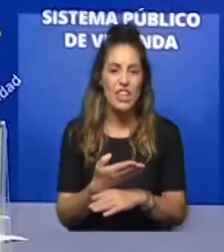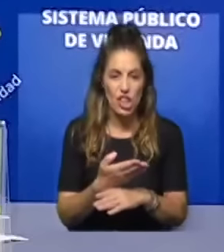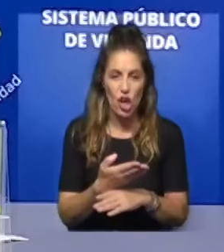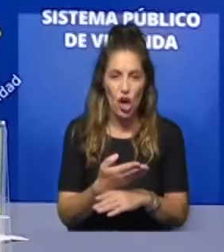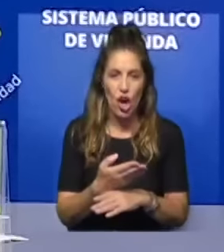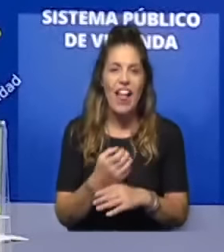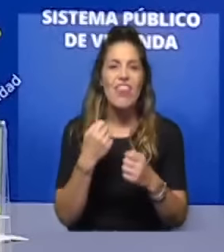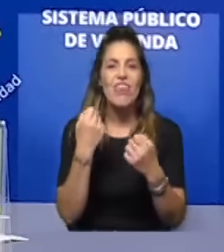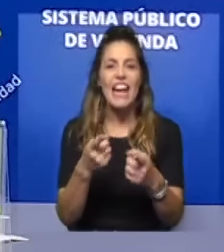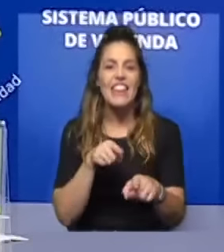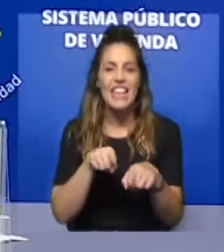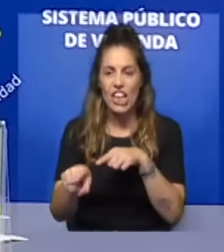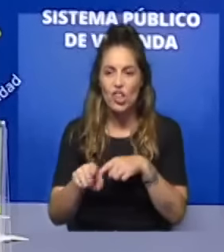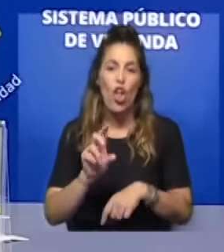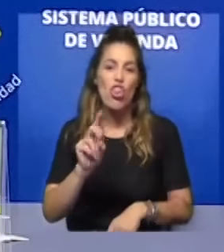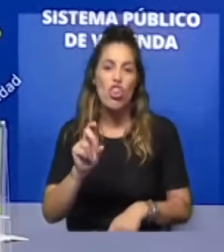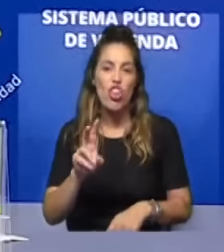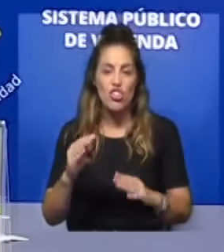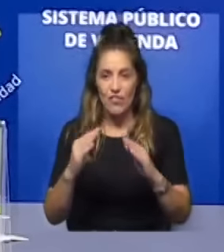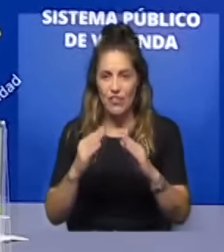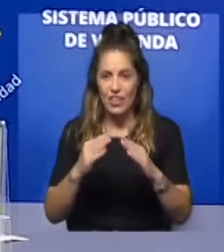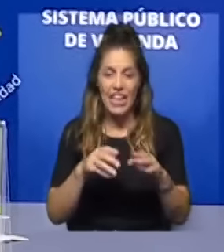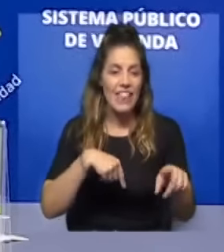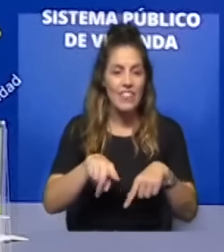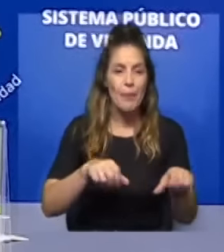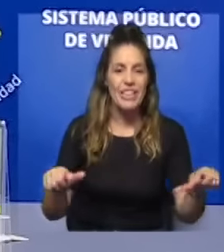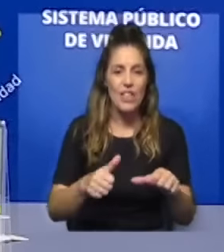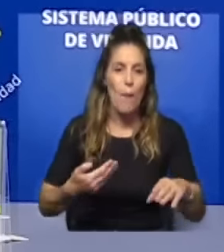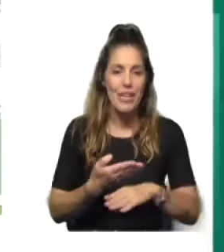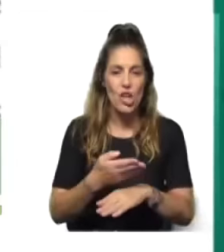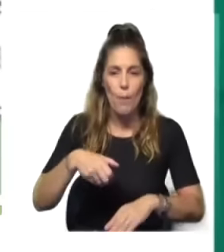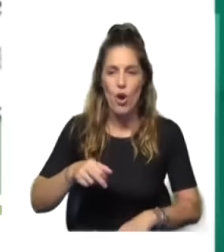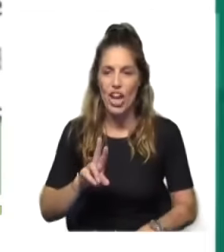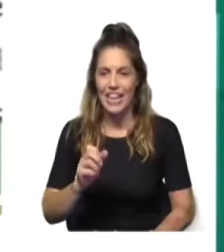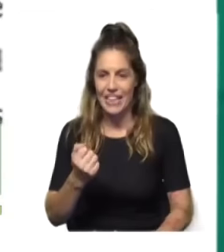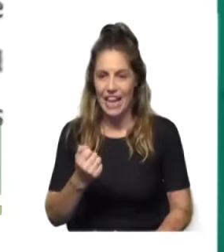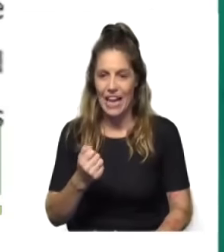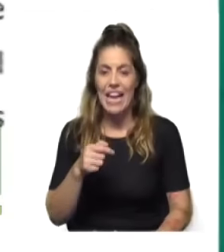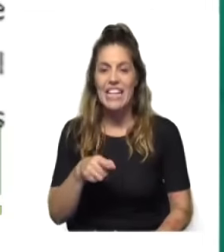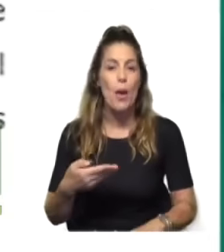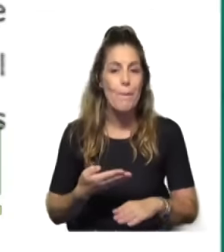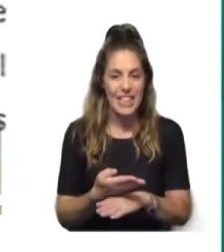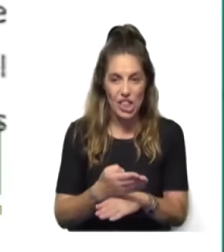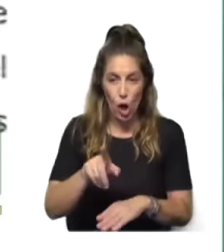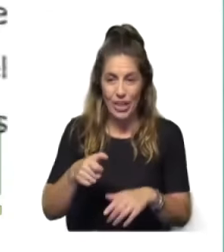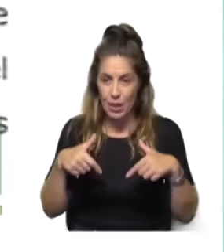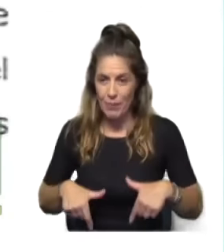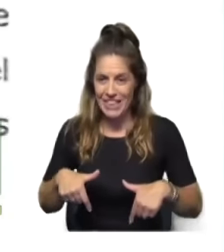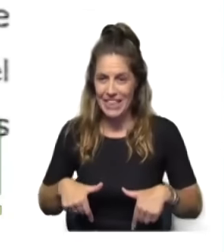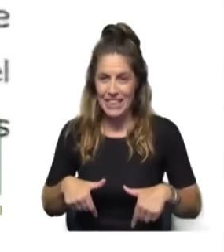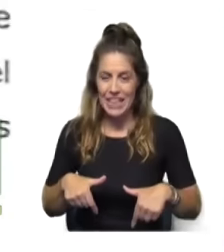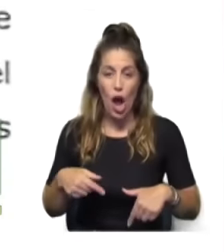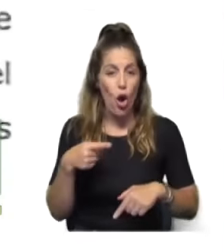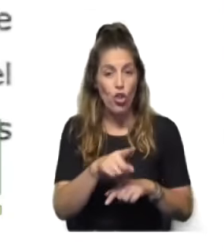directa de 12 cupos reservados cuyos trámites se hicieron a pedido de Moreira se afirma que dichas peticiones de la exministra no fueron